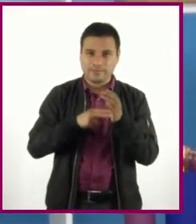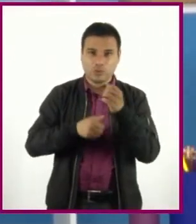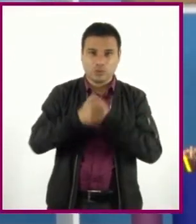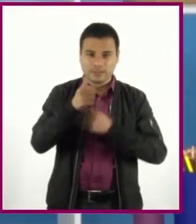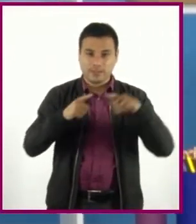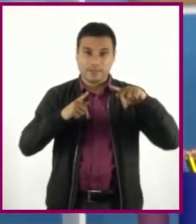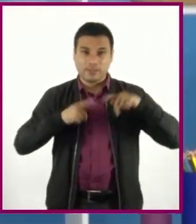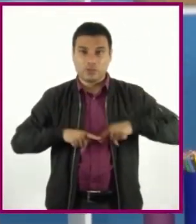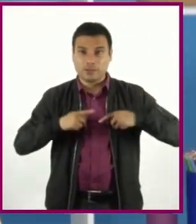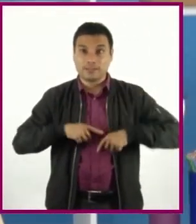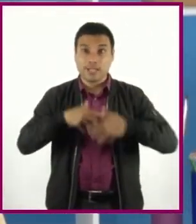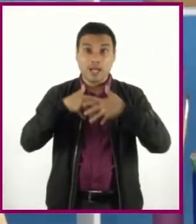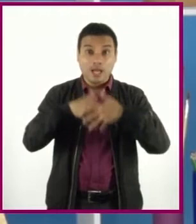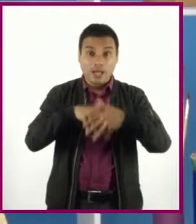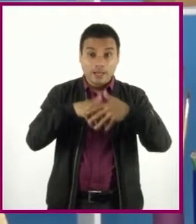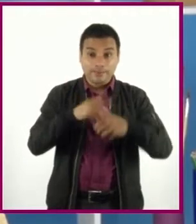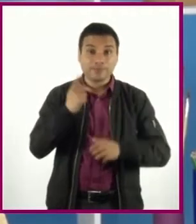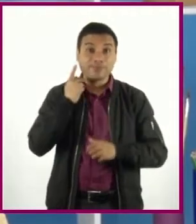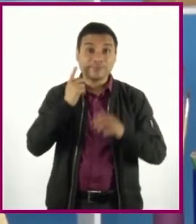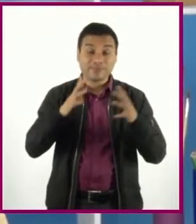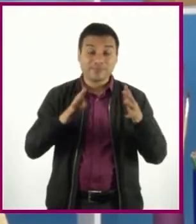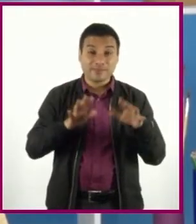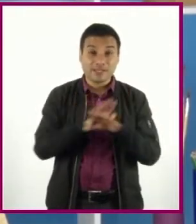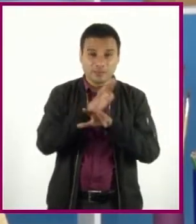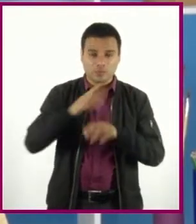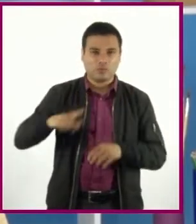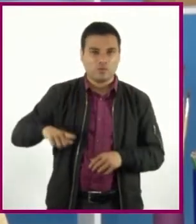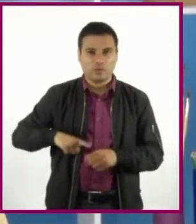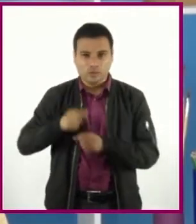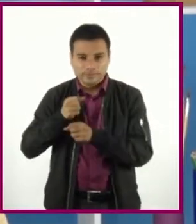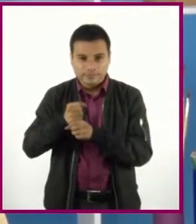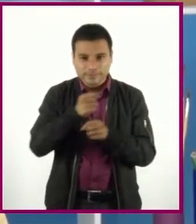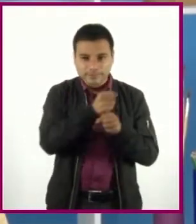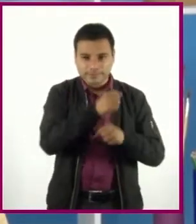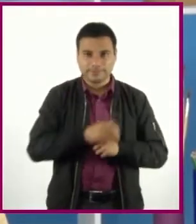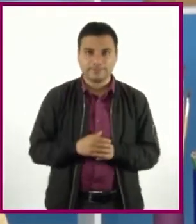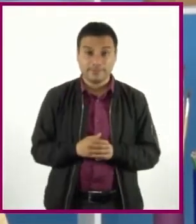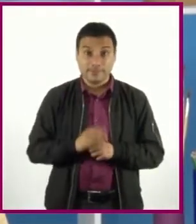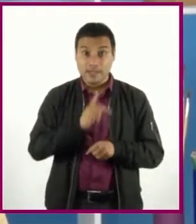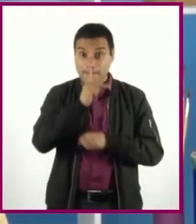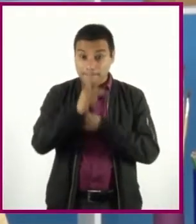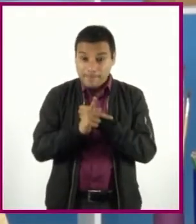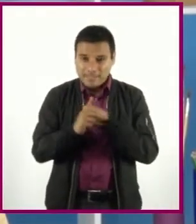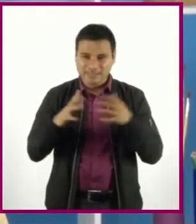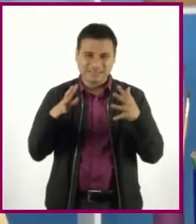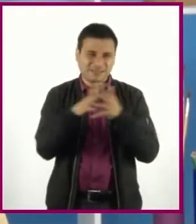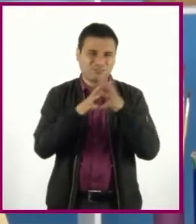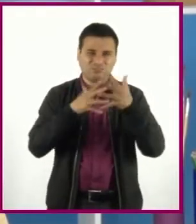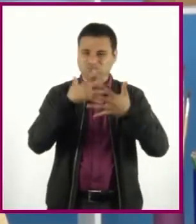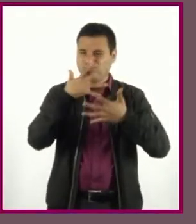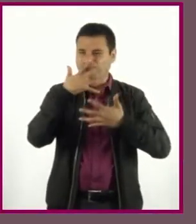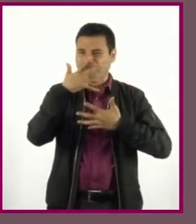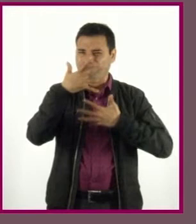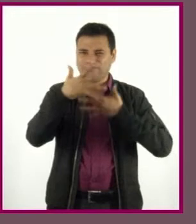que buscaban cambios políticos. En cuestión de días, el país se vio inmerso en una guerra civil.